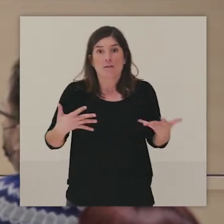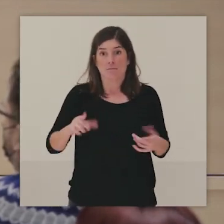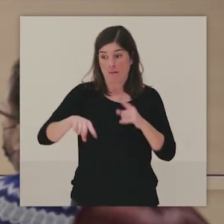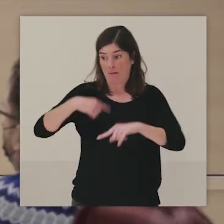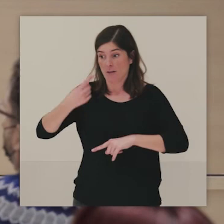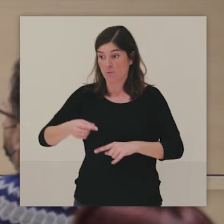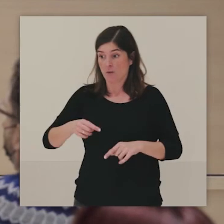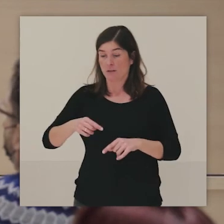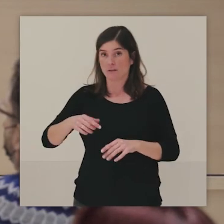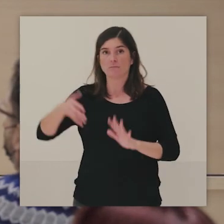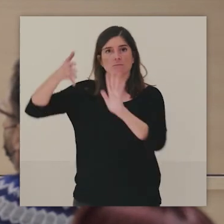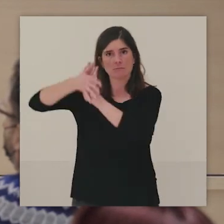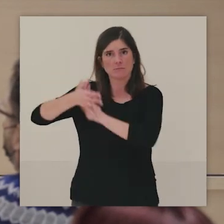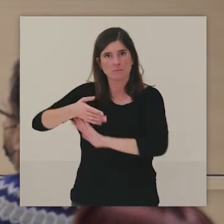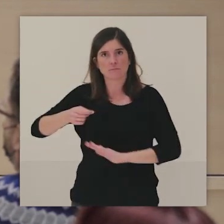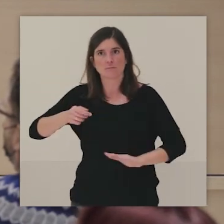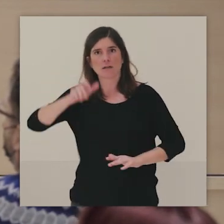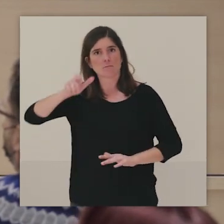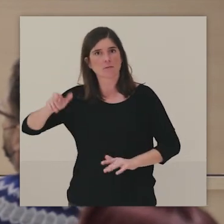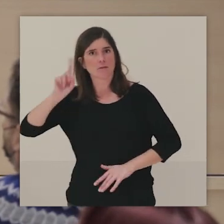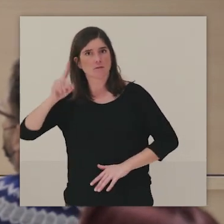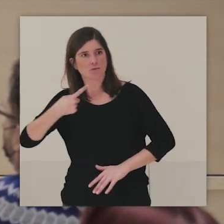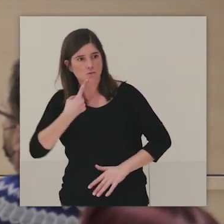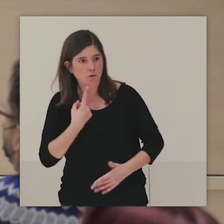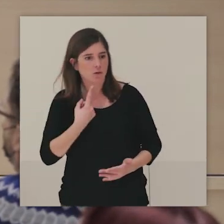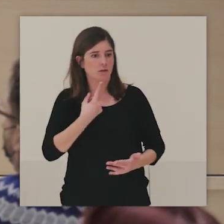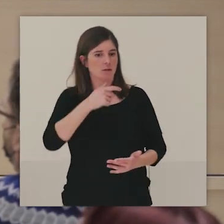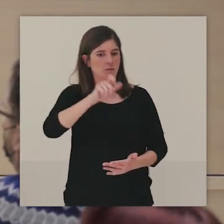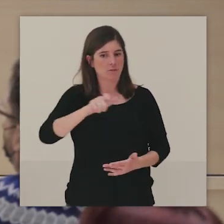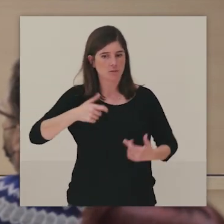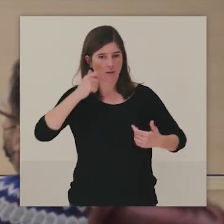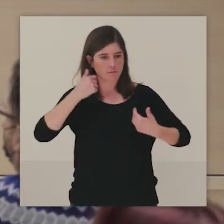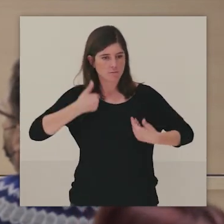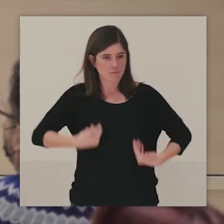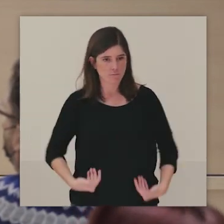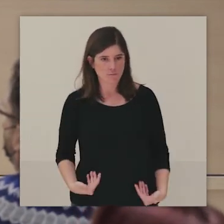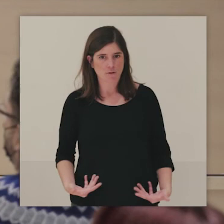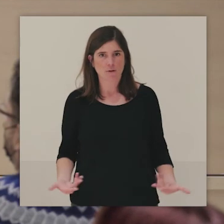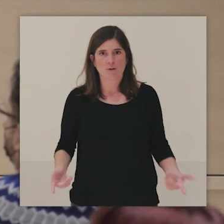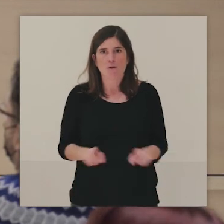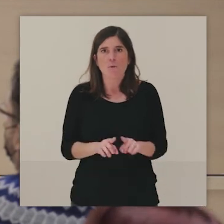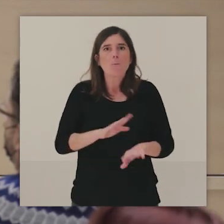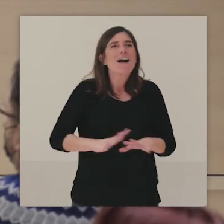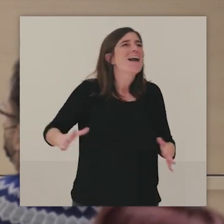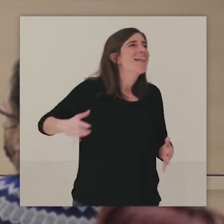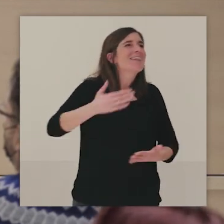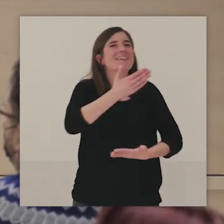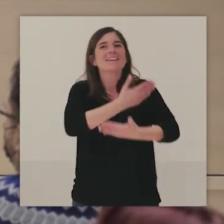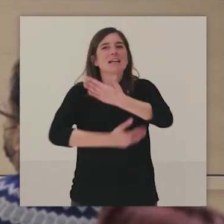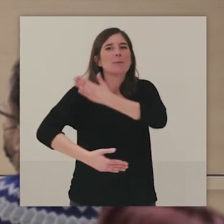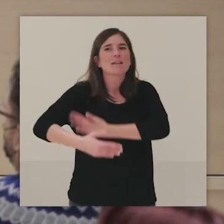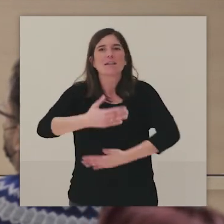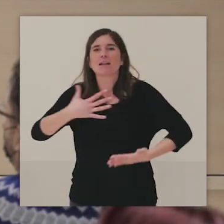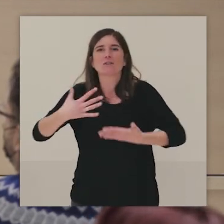con discapacidad física. No se puede plantear que por cada tipo de discapacidad hay una única solución, sino